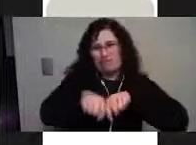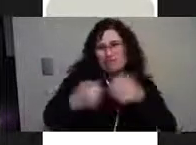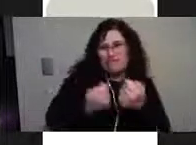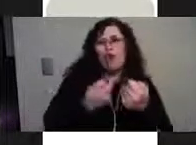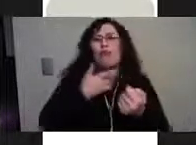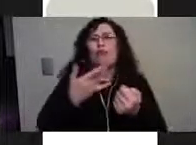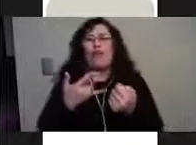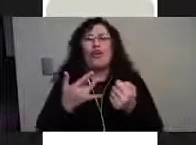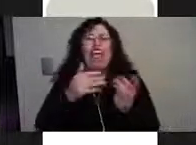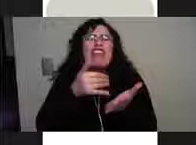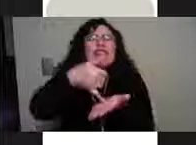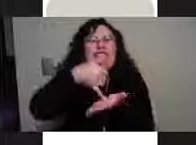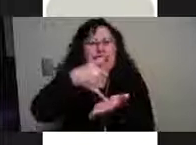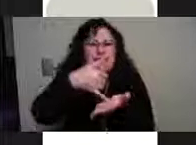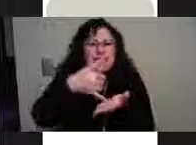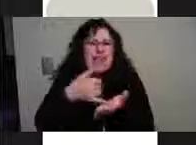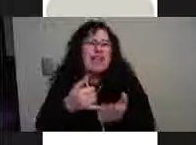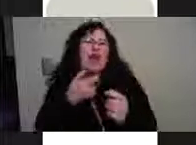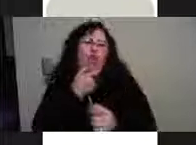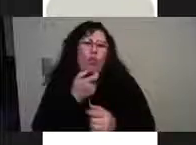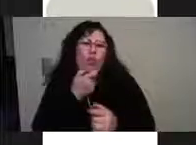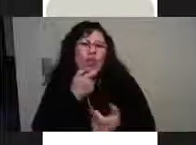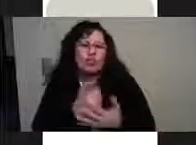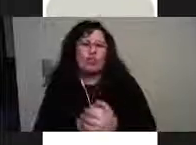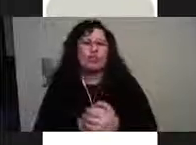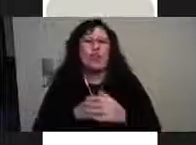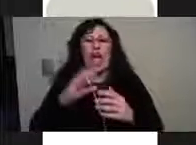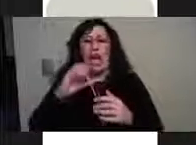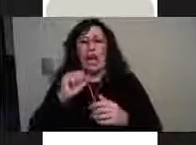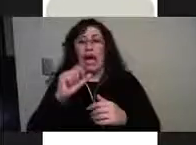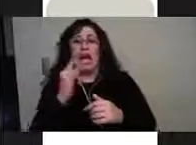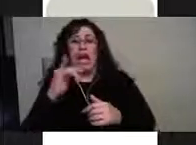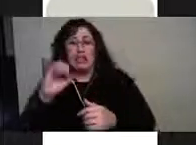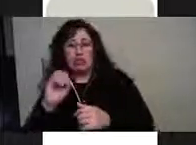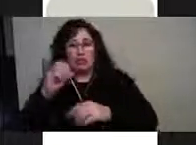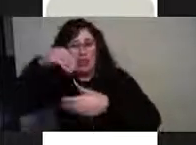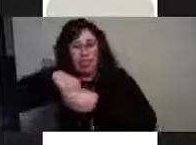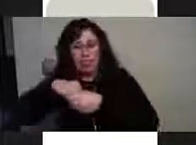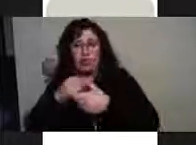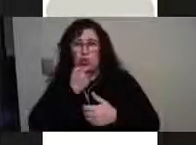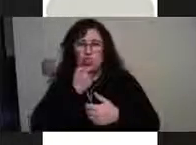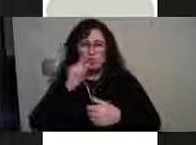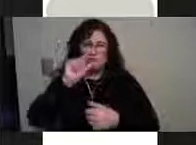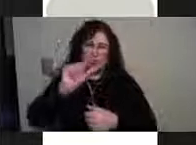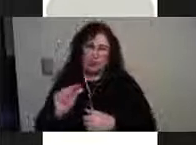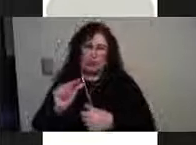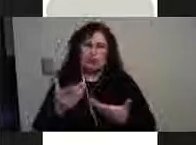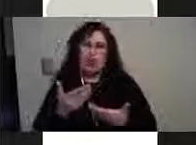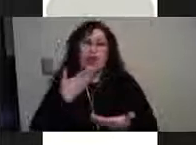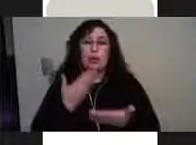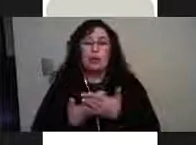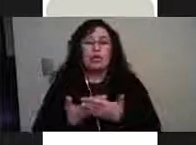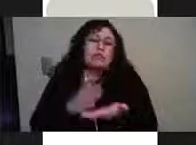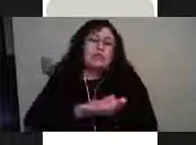huesitos simplemente tienen menor fijación de calcio, ya, y eso hace que ante cualquier solicitud